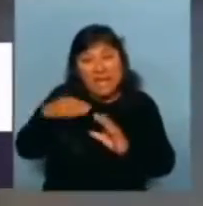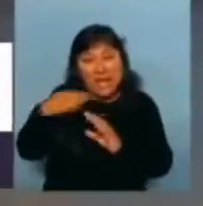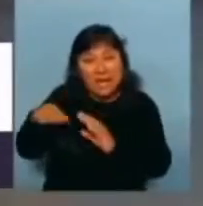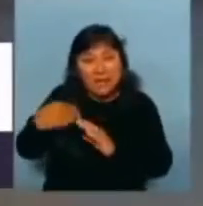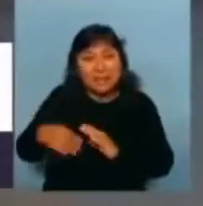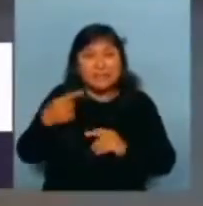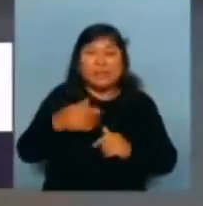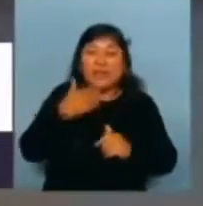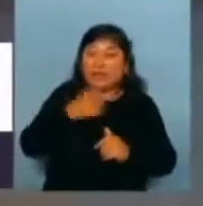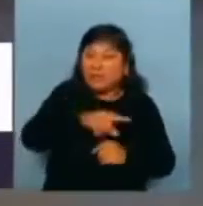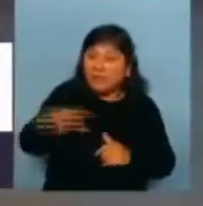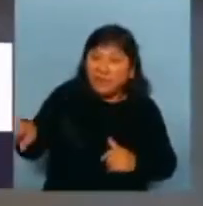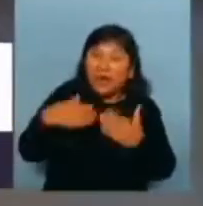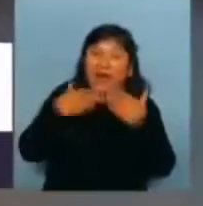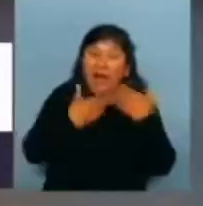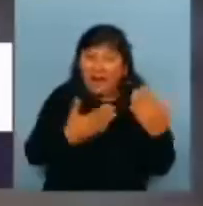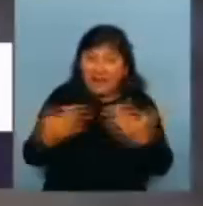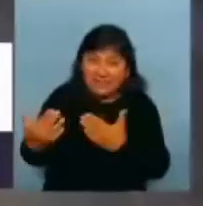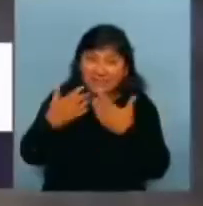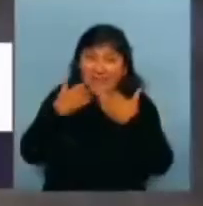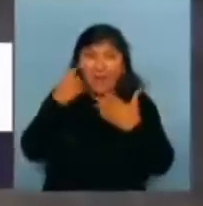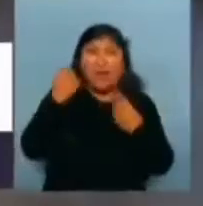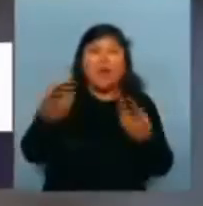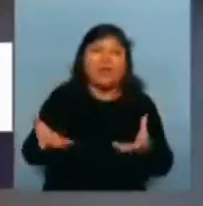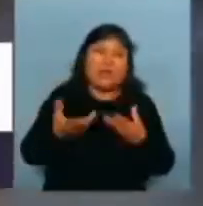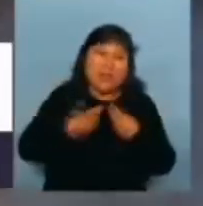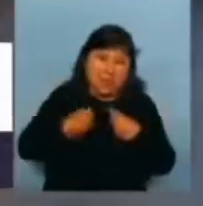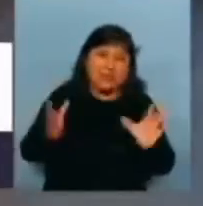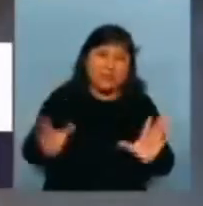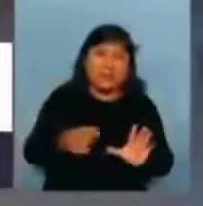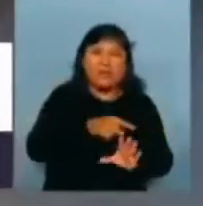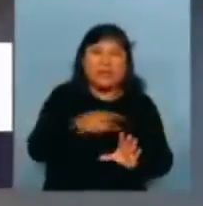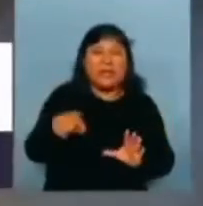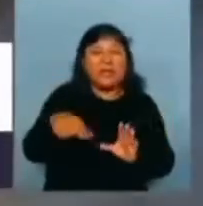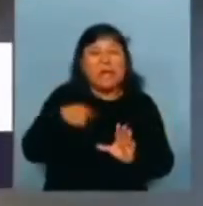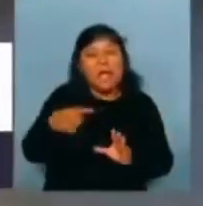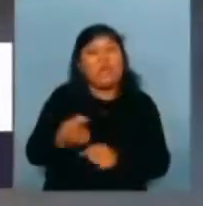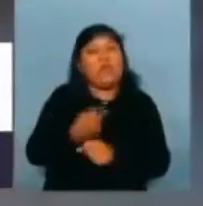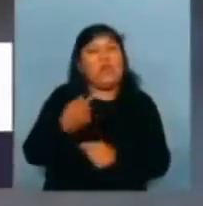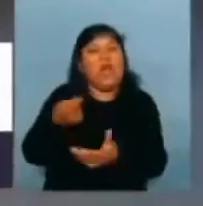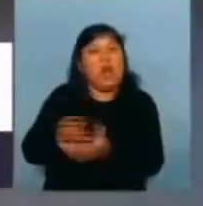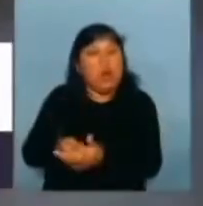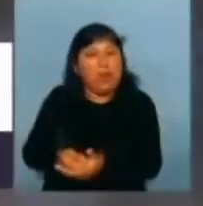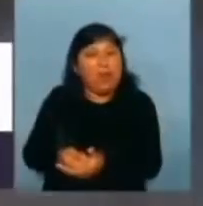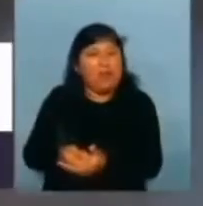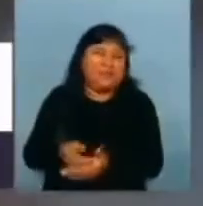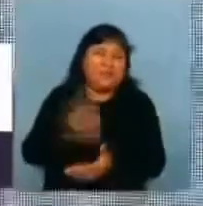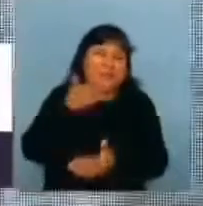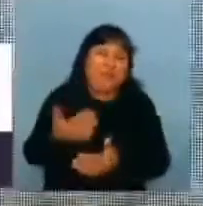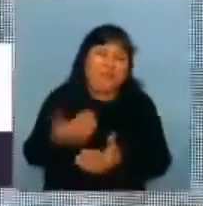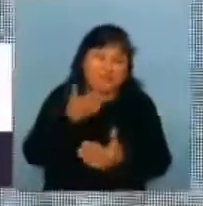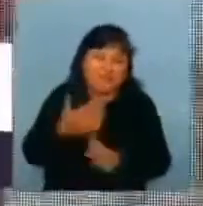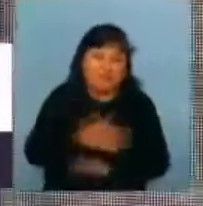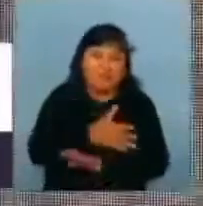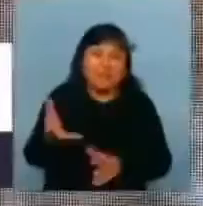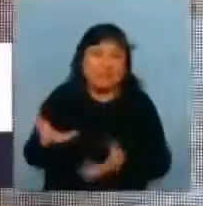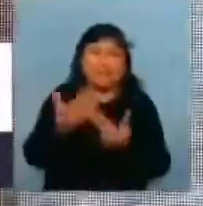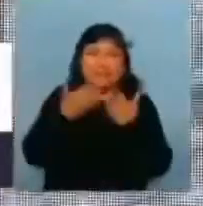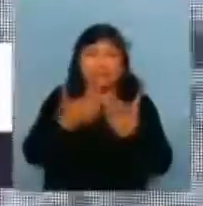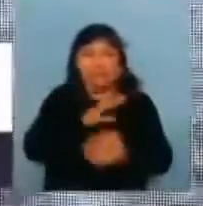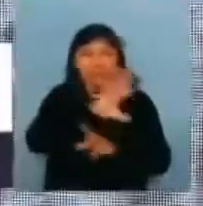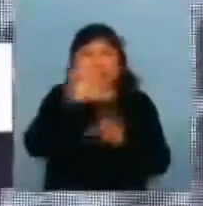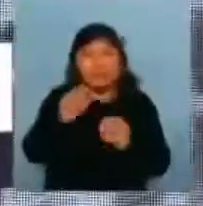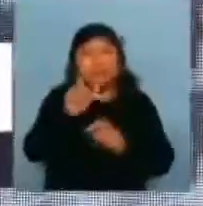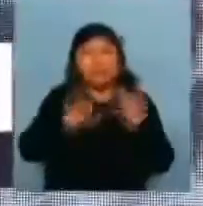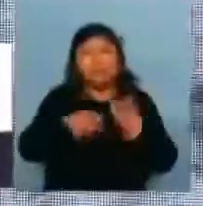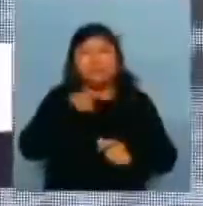que se agradece, así porque es algo impagable, algo que no se compra. Y nada, yo en ese sentido me encuentro muy agradecida con toda la